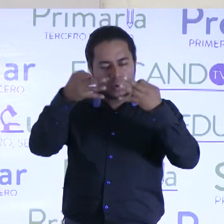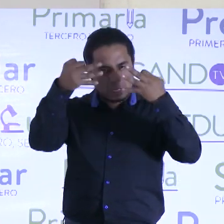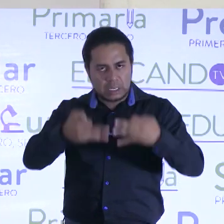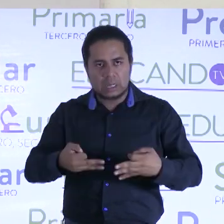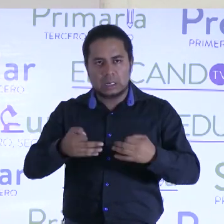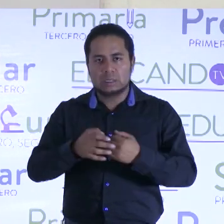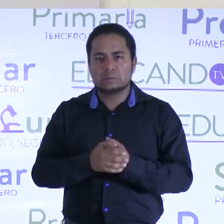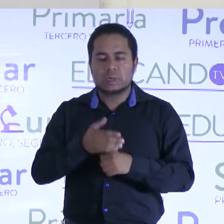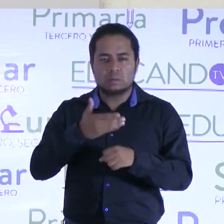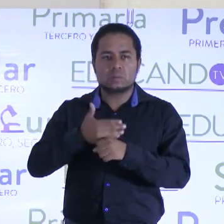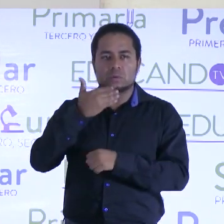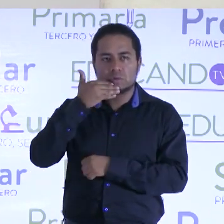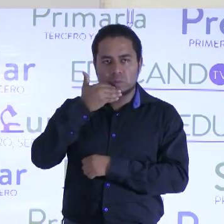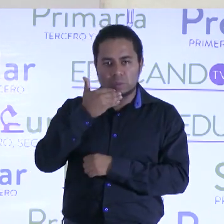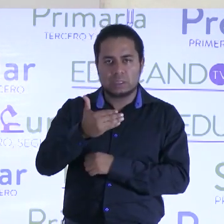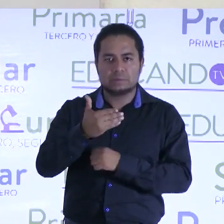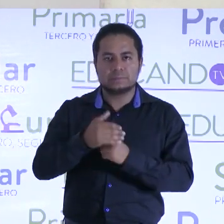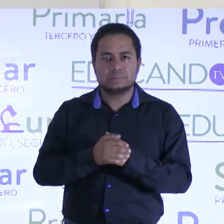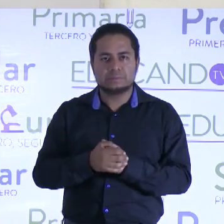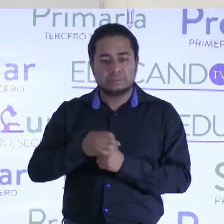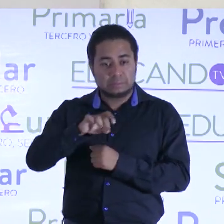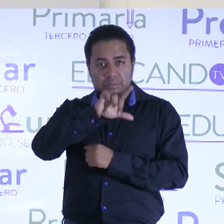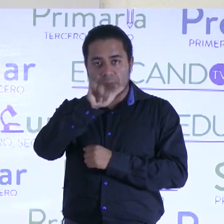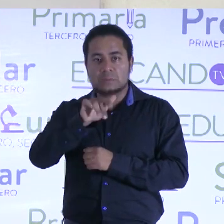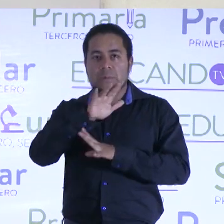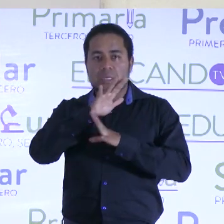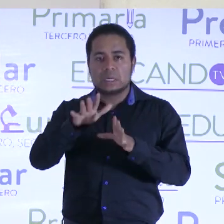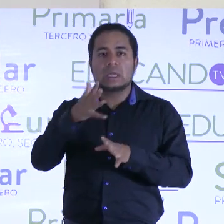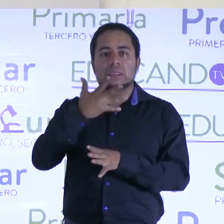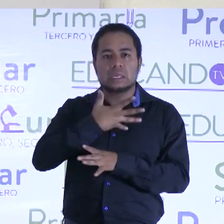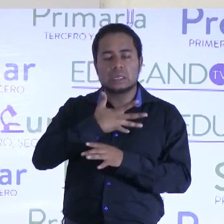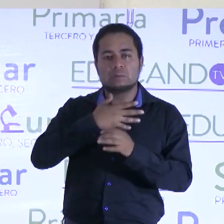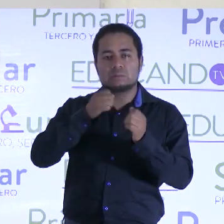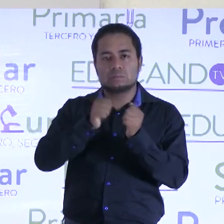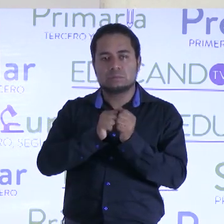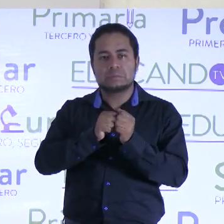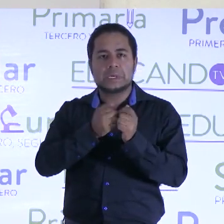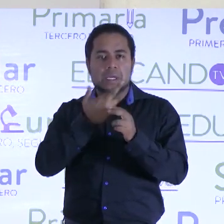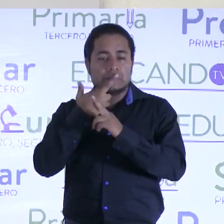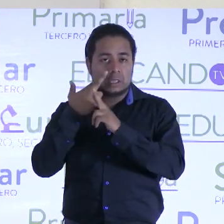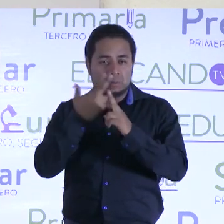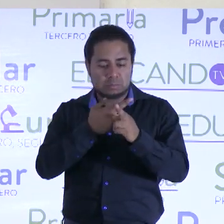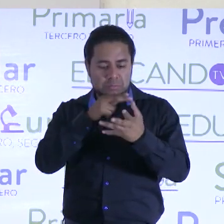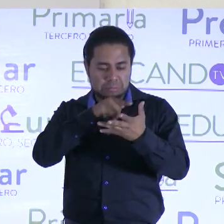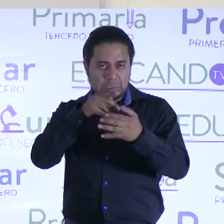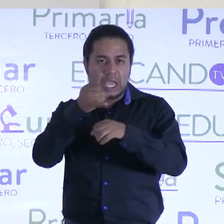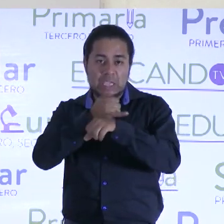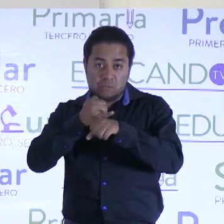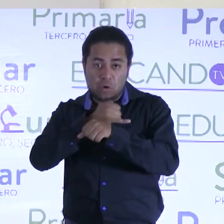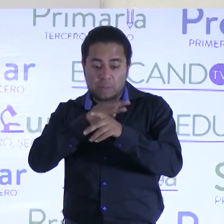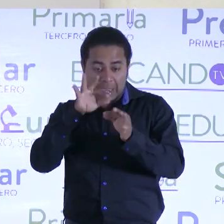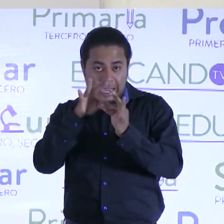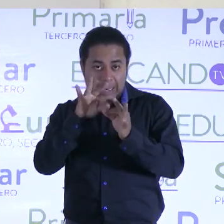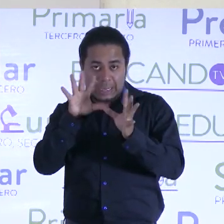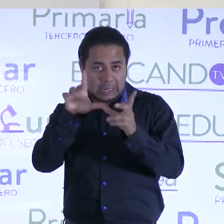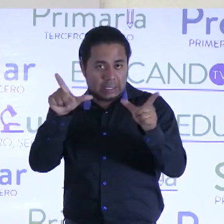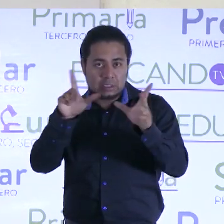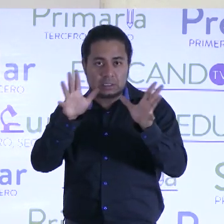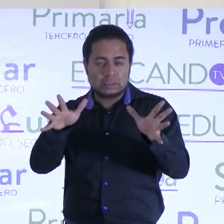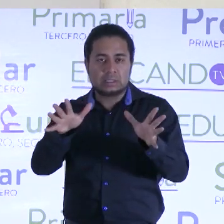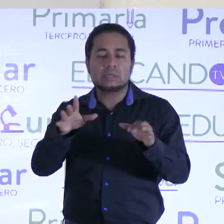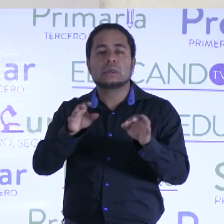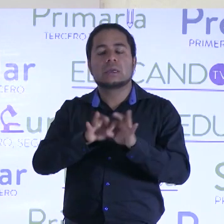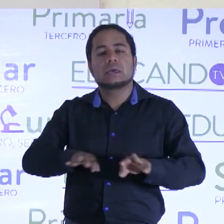correcta. Muy bien, niños y niñas. Después de ya hacer nuestro reporte, es muy importante